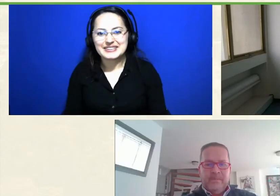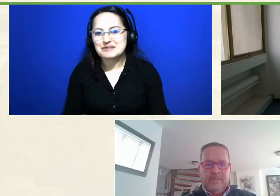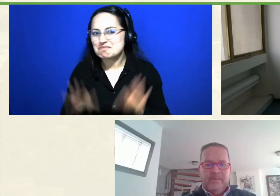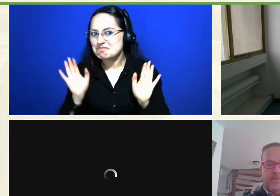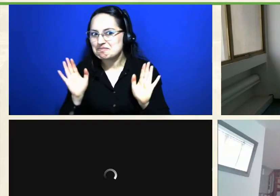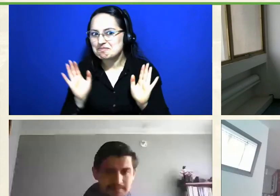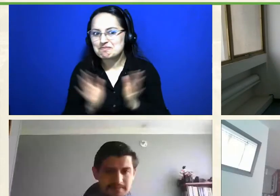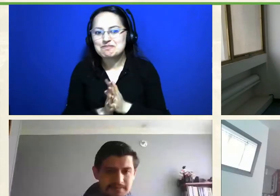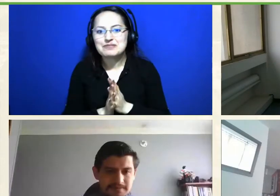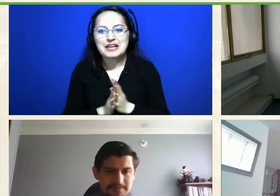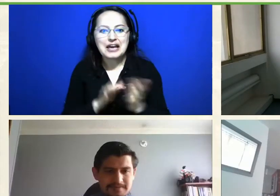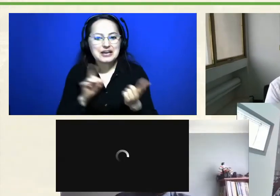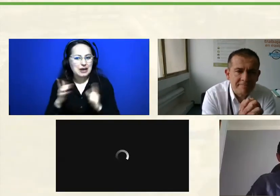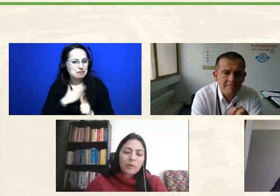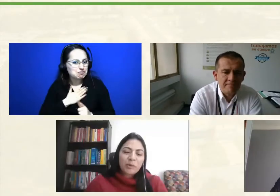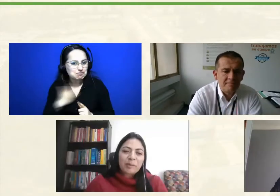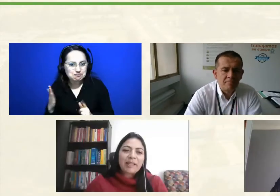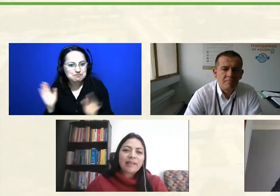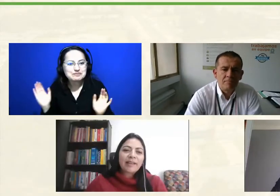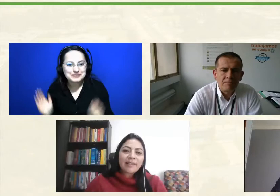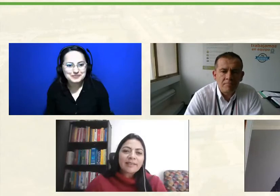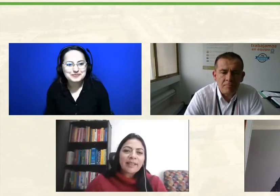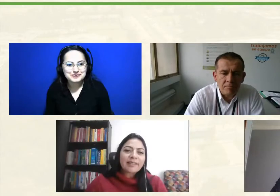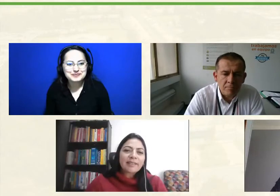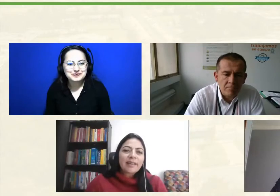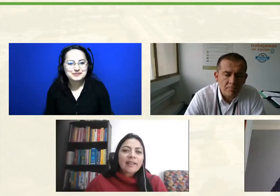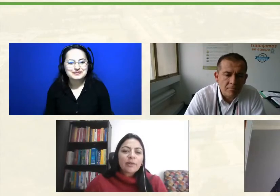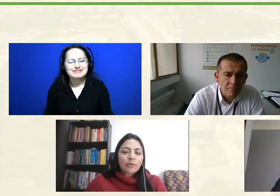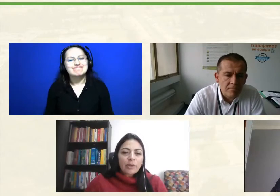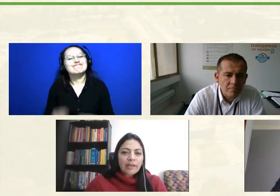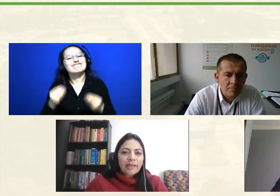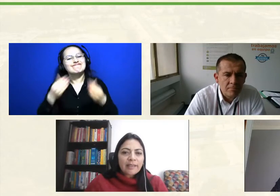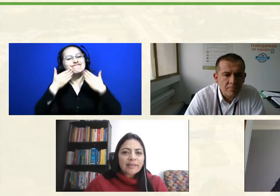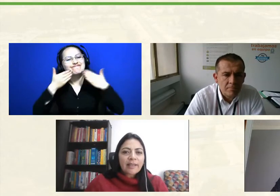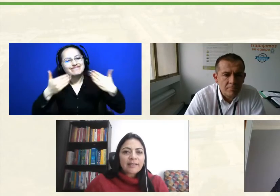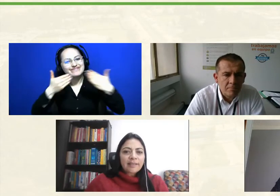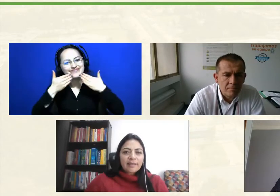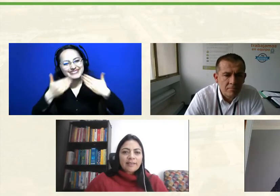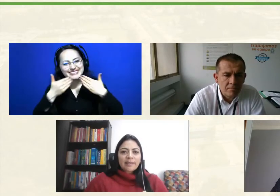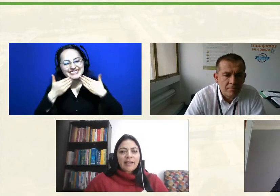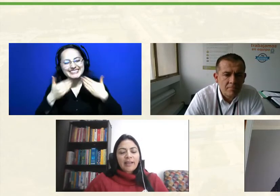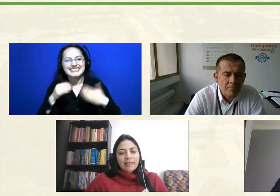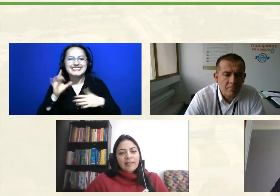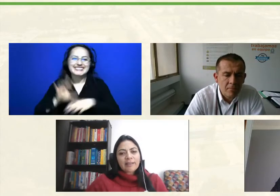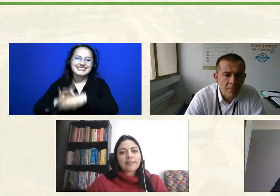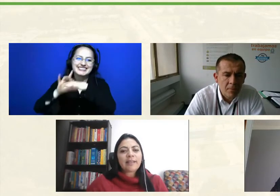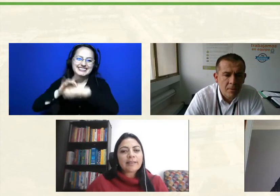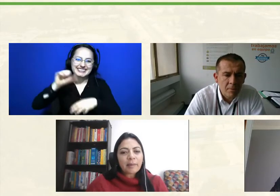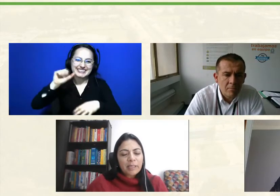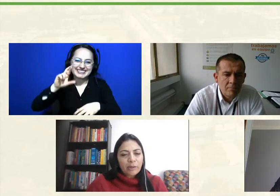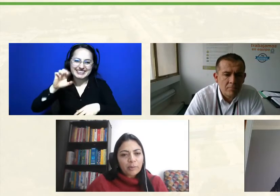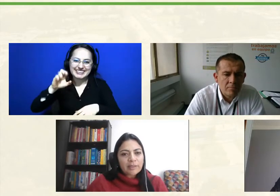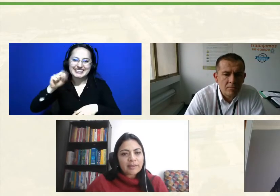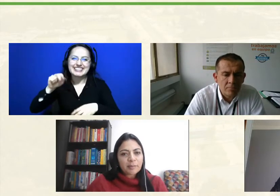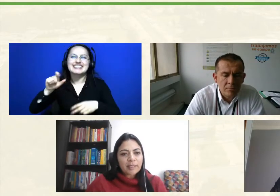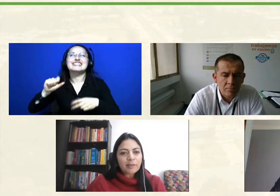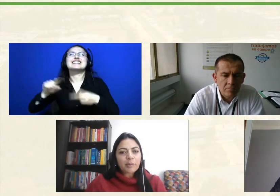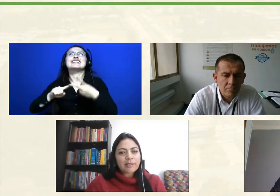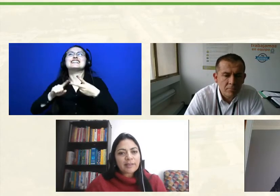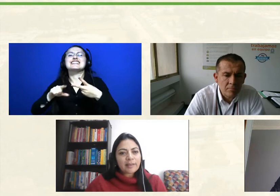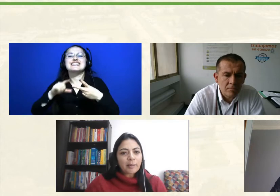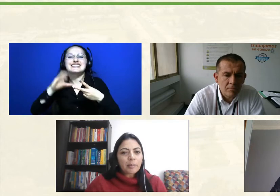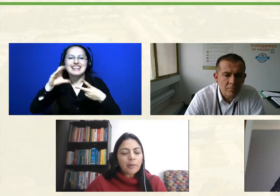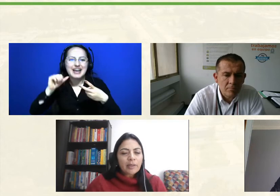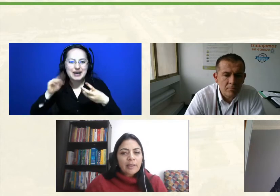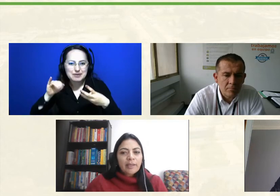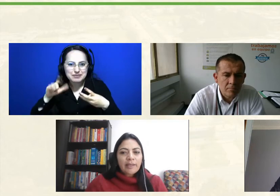Y quedamos a la orden de ustedes. Muy bien, gracias, doctor Arenas, gracias, Hernán, gracias, Camilo, por este espacio, por